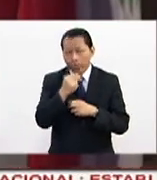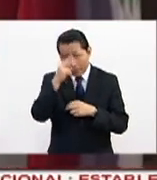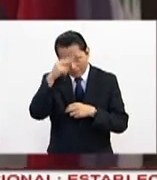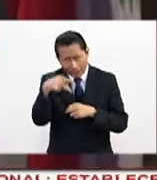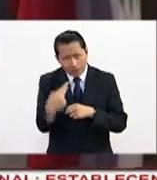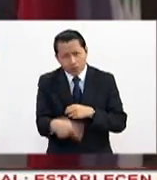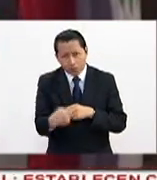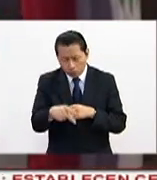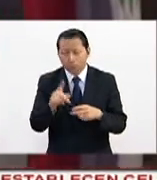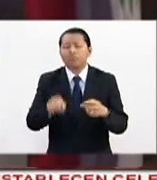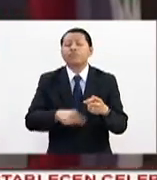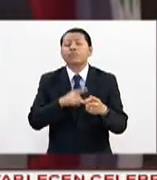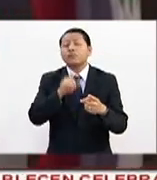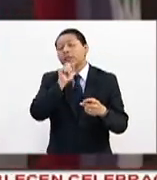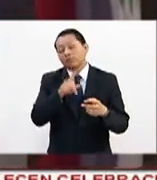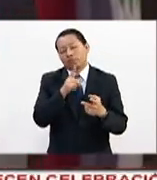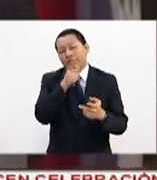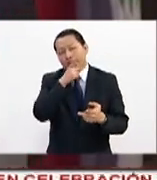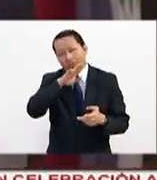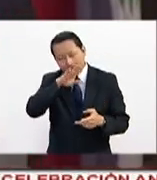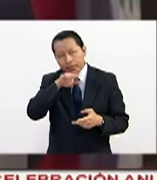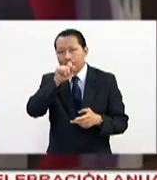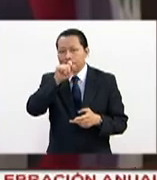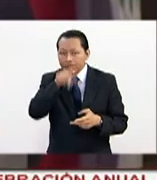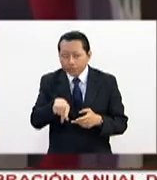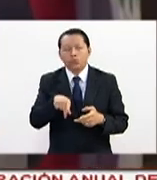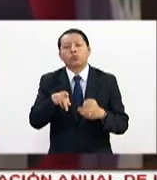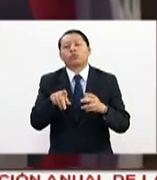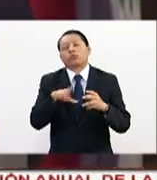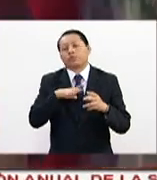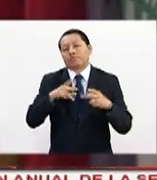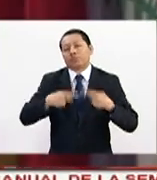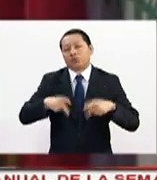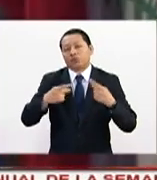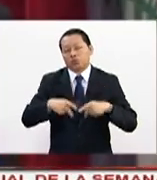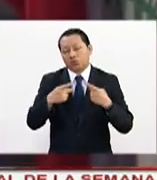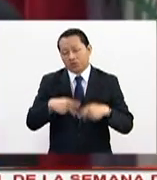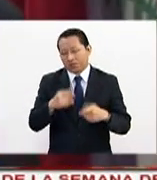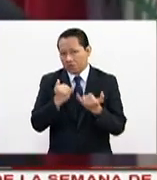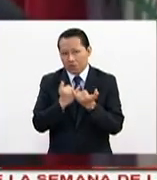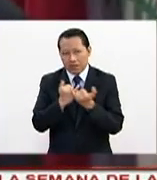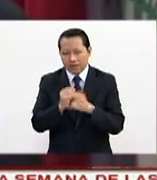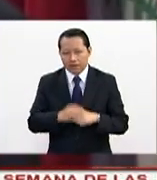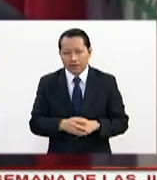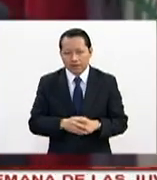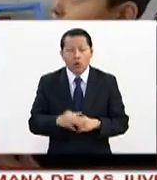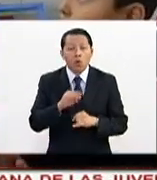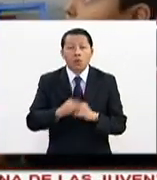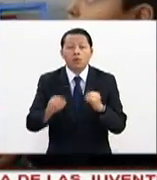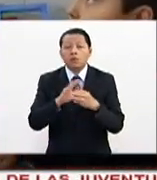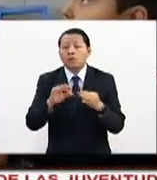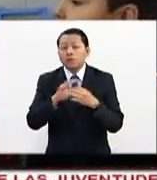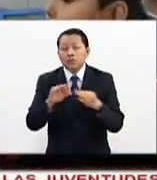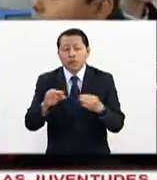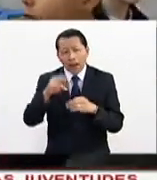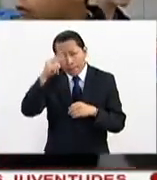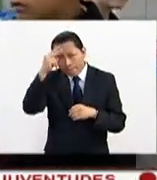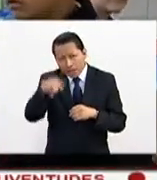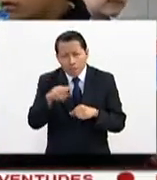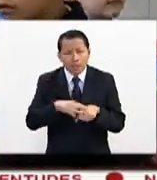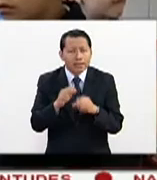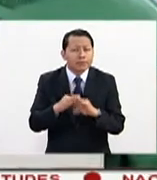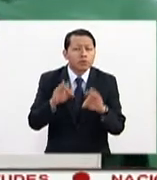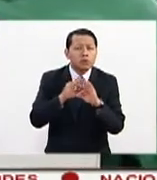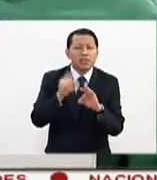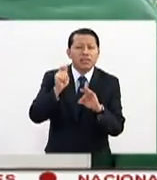de México, los padres de familia, los alumnos y la sociedad civil. Por último, afirmó que para México no hay prioridad más